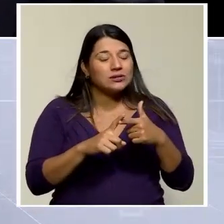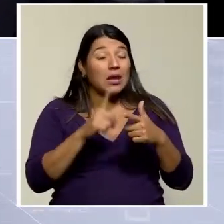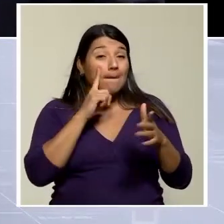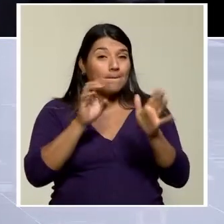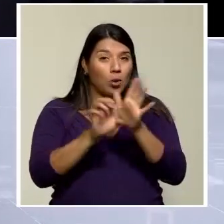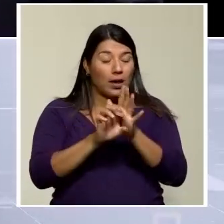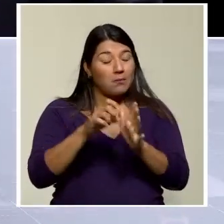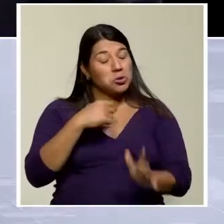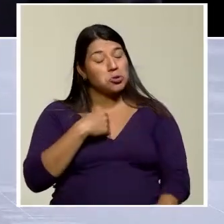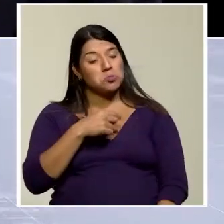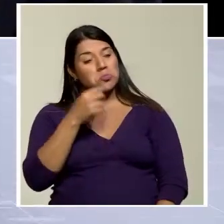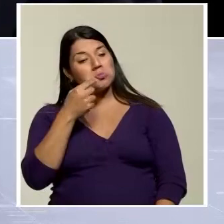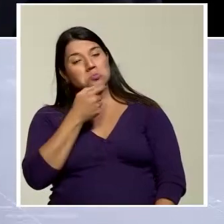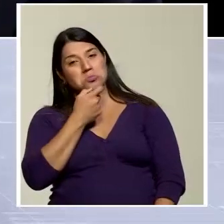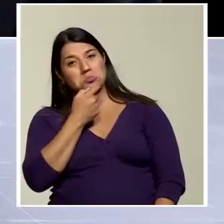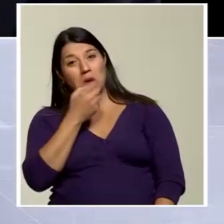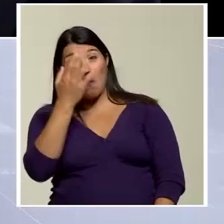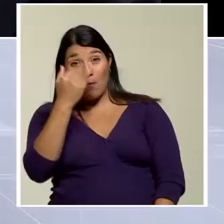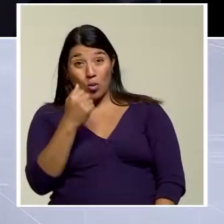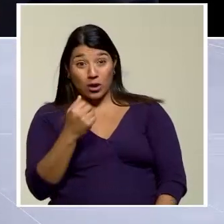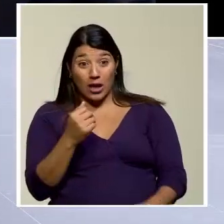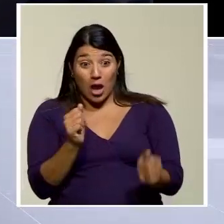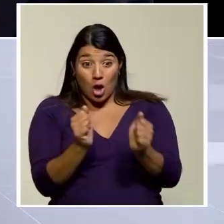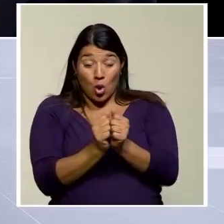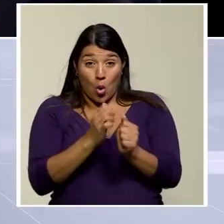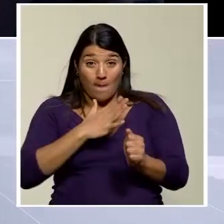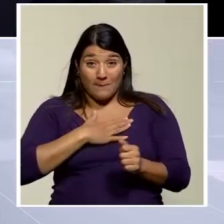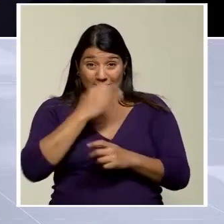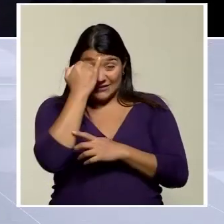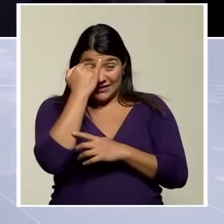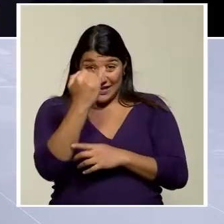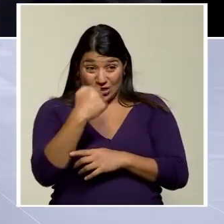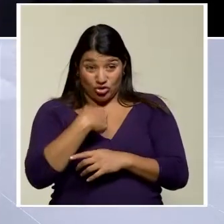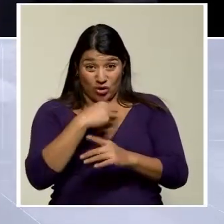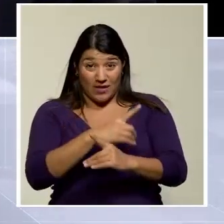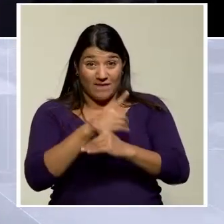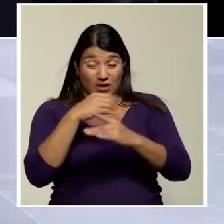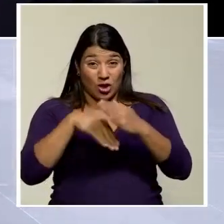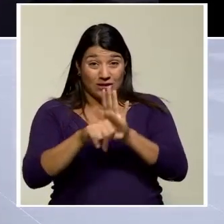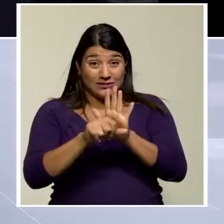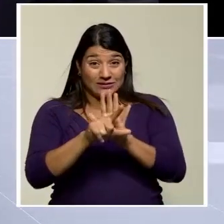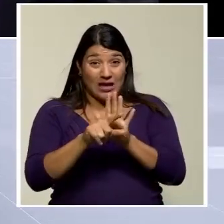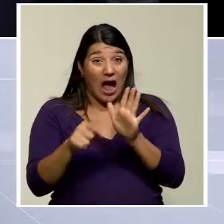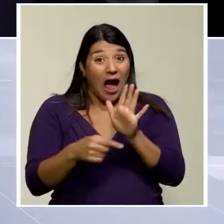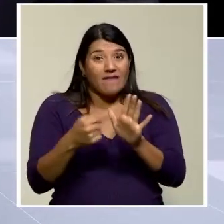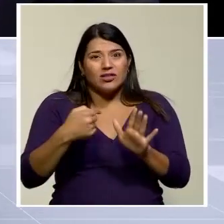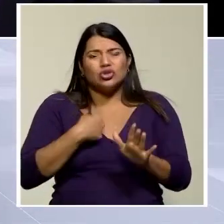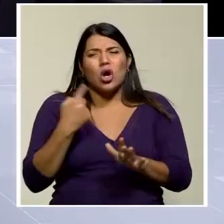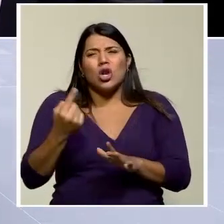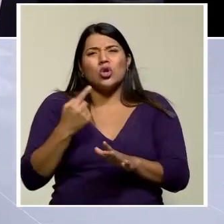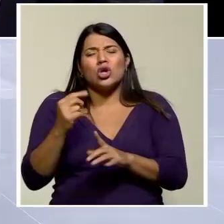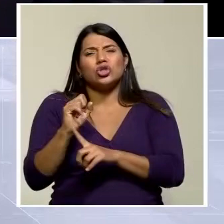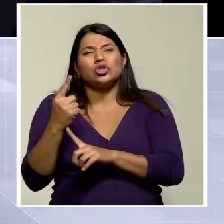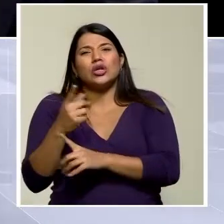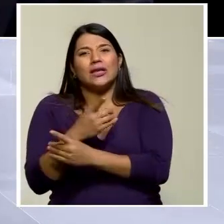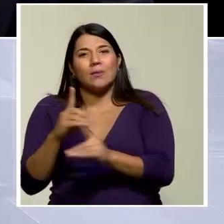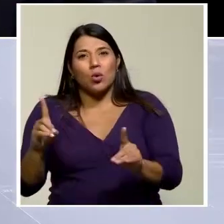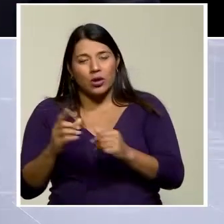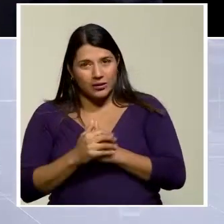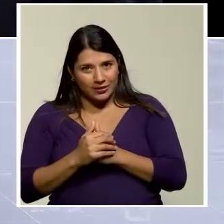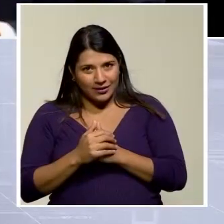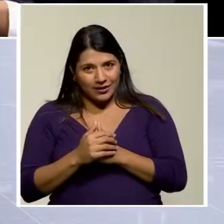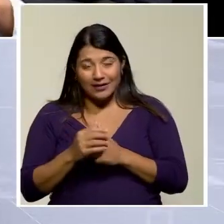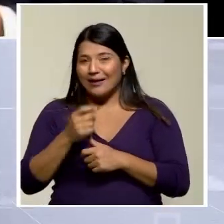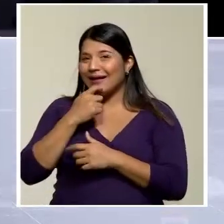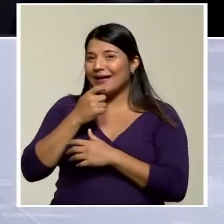ejemplo, a mí me hace mucha gracia porque hoy con las posturas que yo defiendo en la Asamblea Legislativa, a veces soy el único socialdemócrata. Entonces el truco, la clave